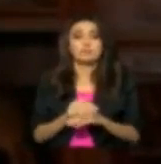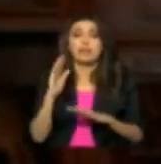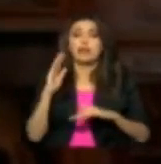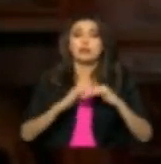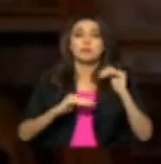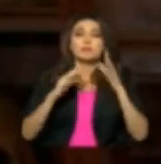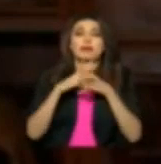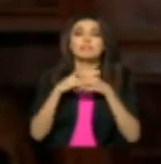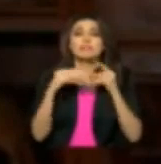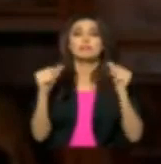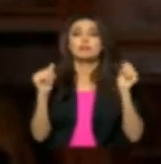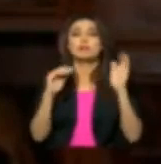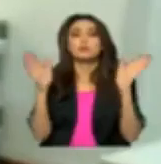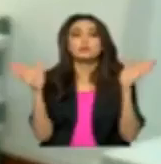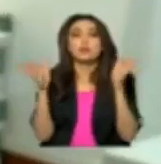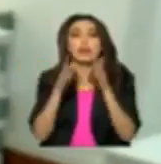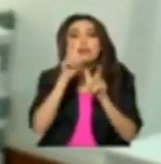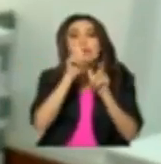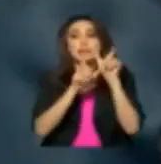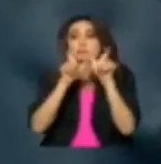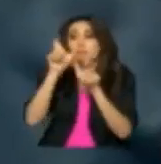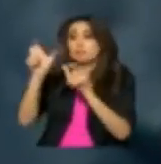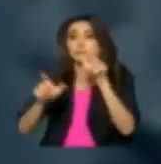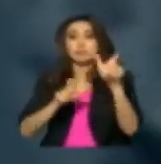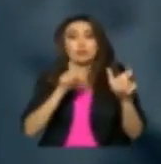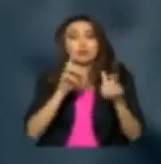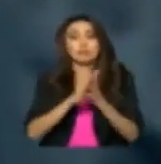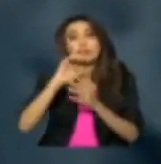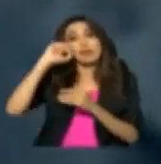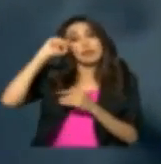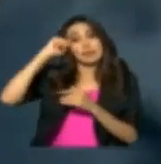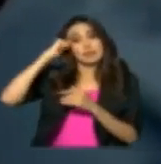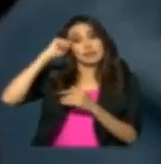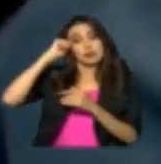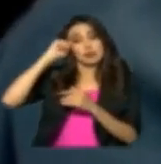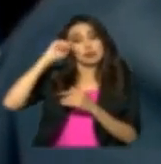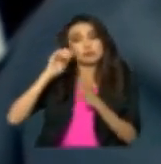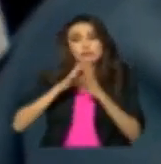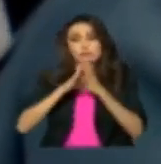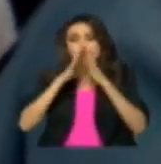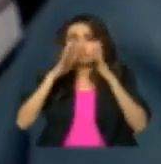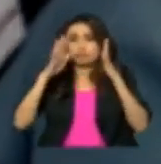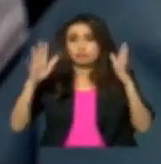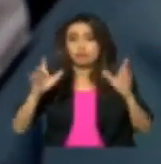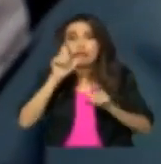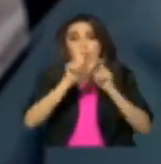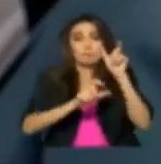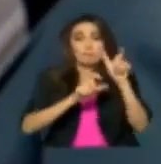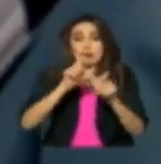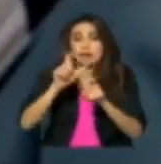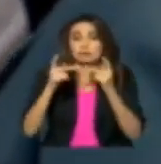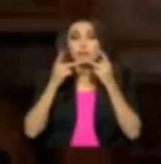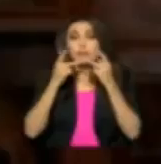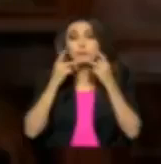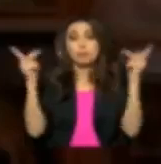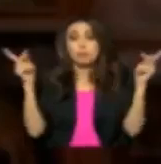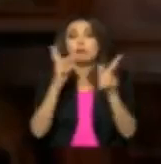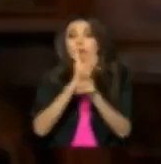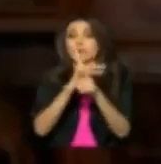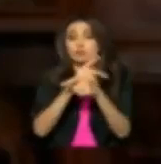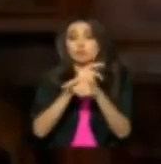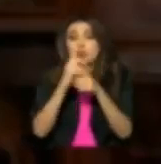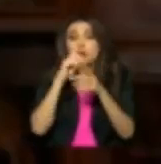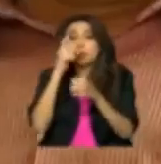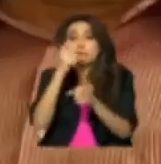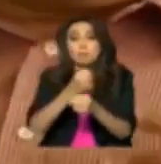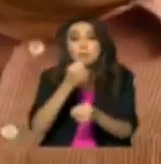la solución es reducir la masa salarial. Hay que recordar que la inmensa mayoría de empleados públicos, el 80%